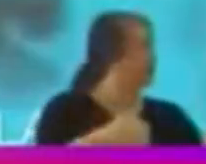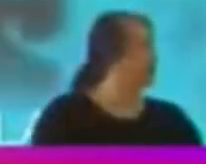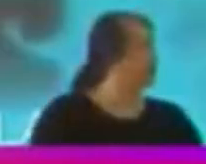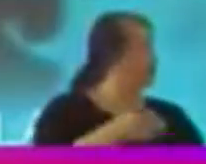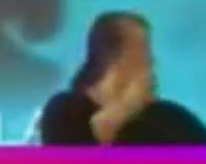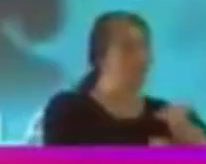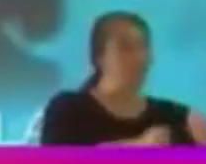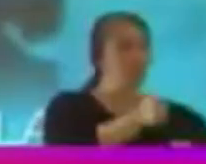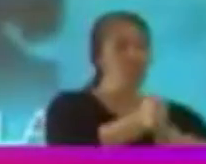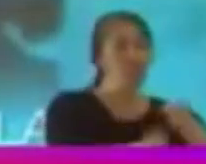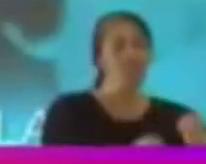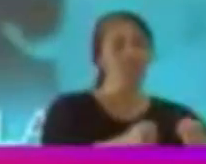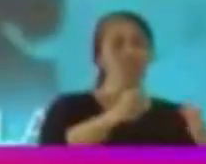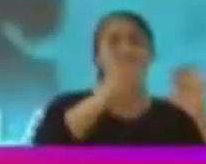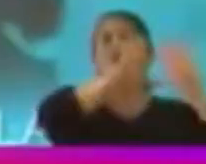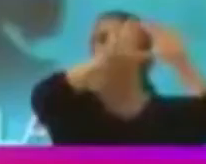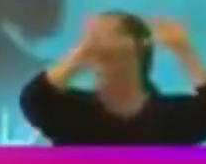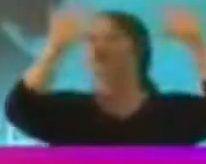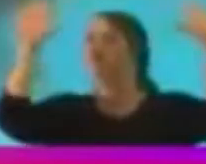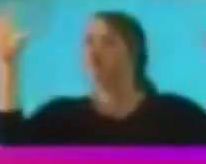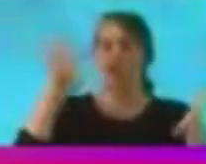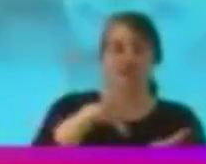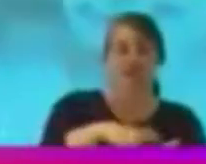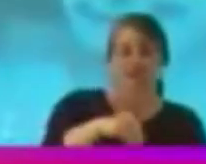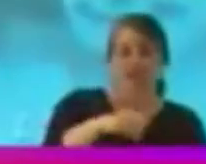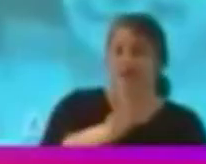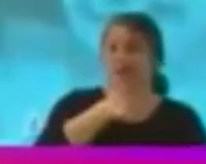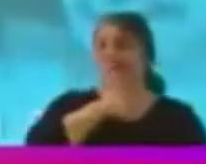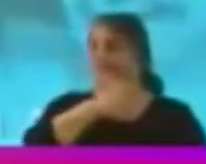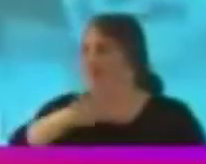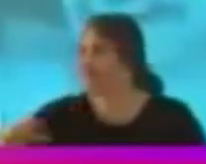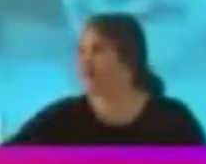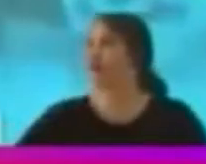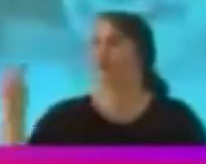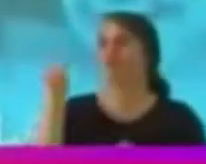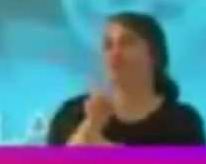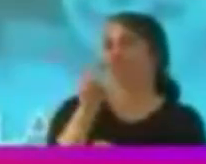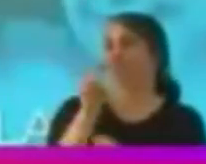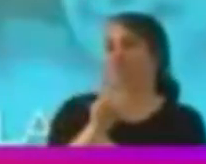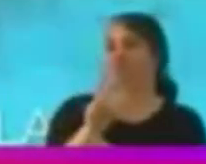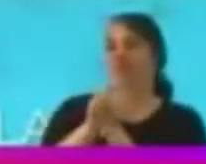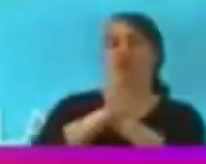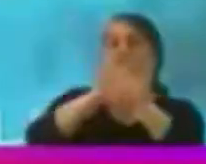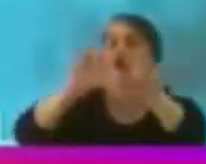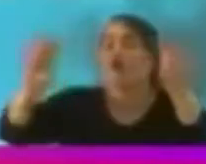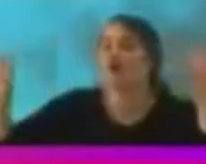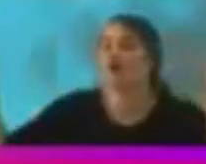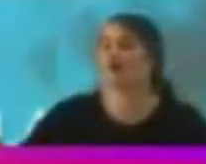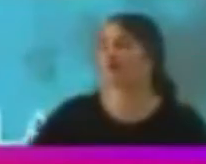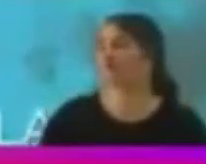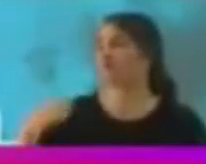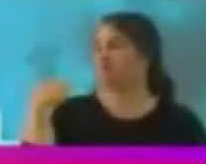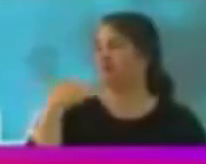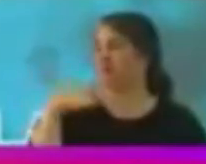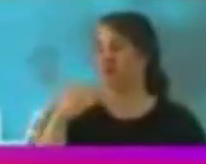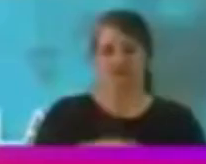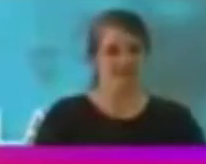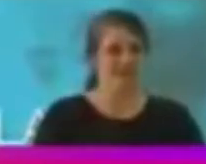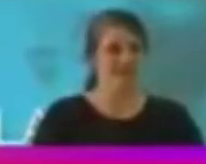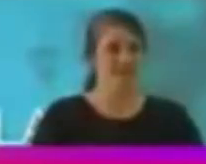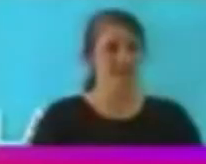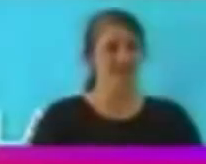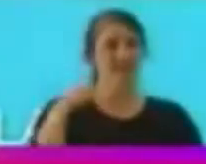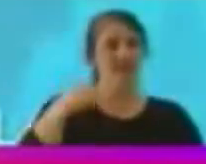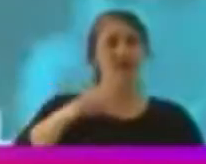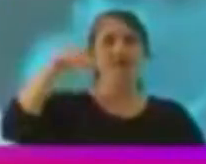sostenibilidad ambiental y algunas cuestiones que lo vamos a trabajar en detalle, y ustedes cuando lean el plan lo van a encontrar, que es